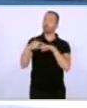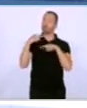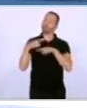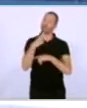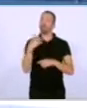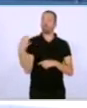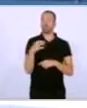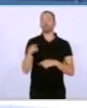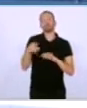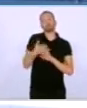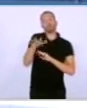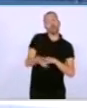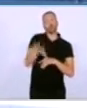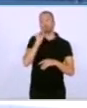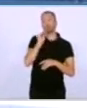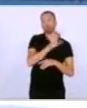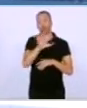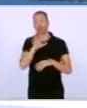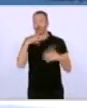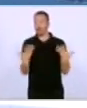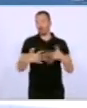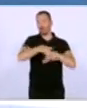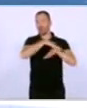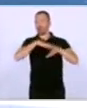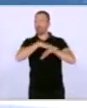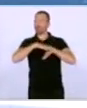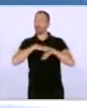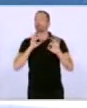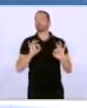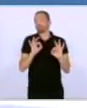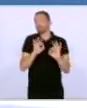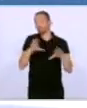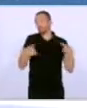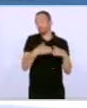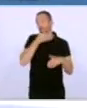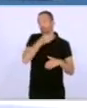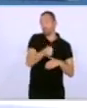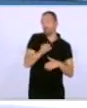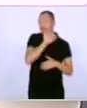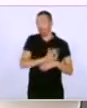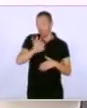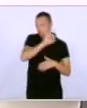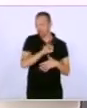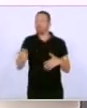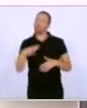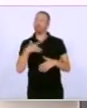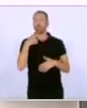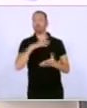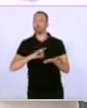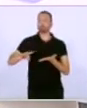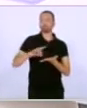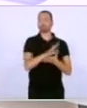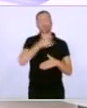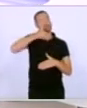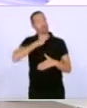contraponerse al actual gobierno de izquierdas y hay una aseveración que han hecho reiteradamente quieren desalojar al presidente Sánchez de la moncloa